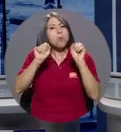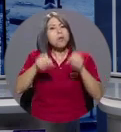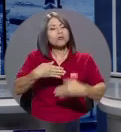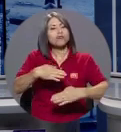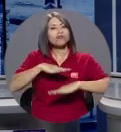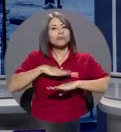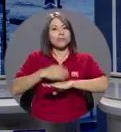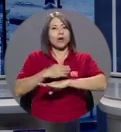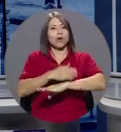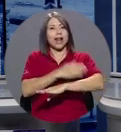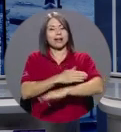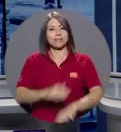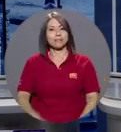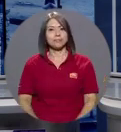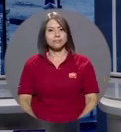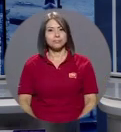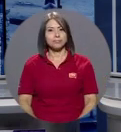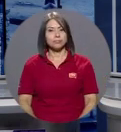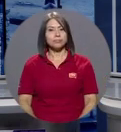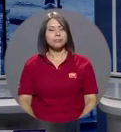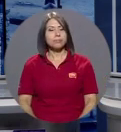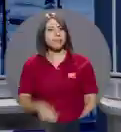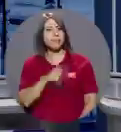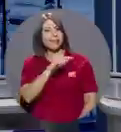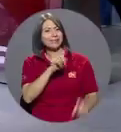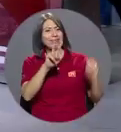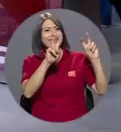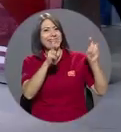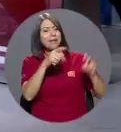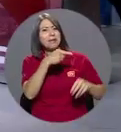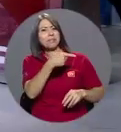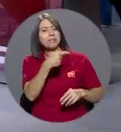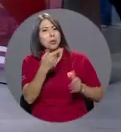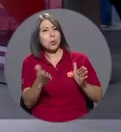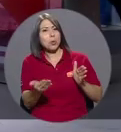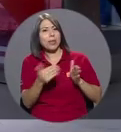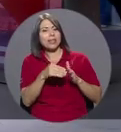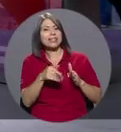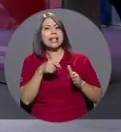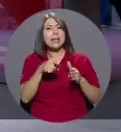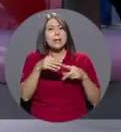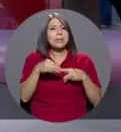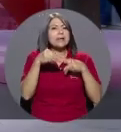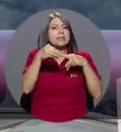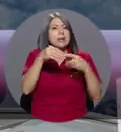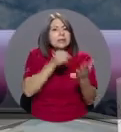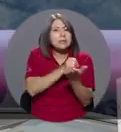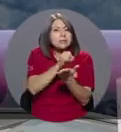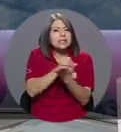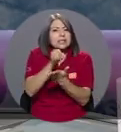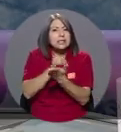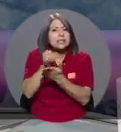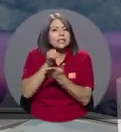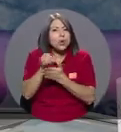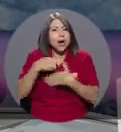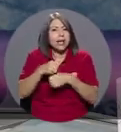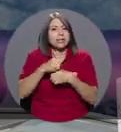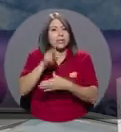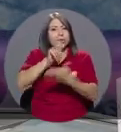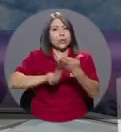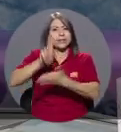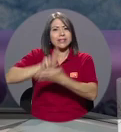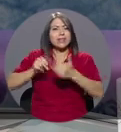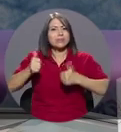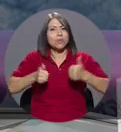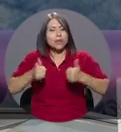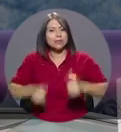poco solventando para mejorar. Retomando el tema que mencionó Nilson, ¿cuáles serían las principales líneas de investigación que están desarrollando las universidades en